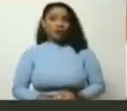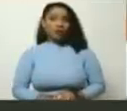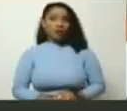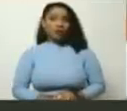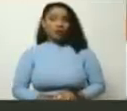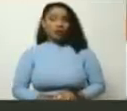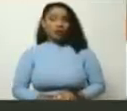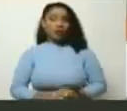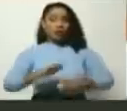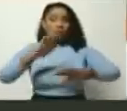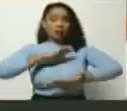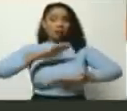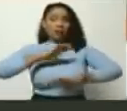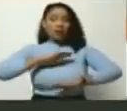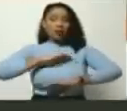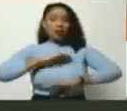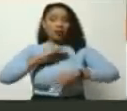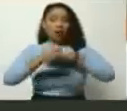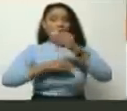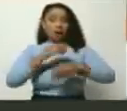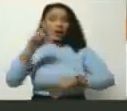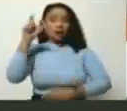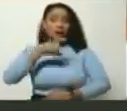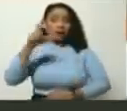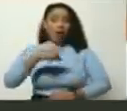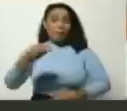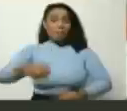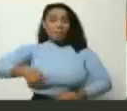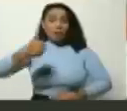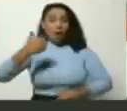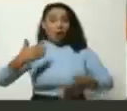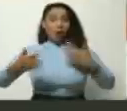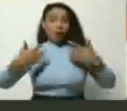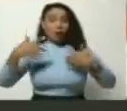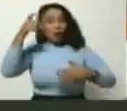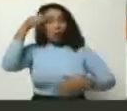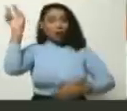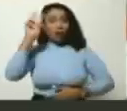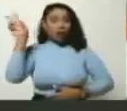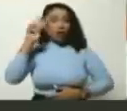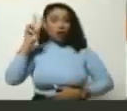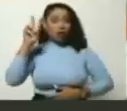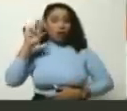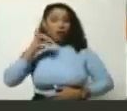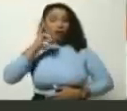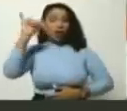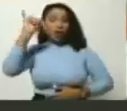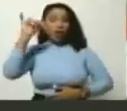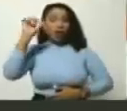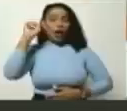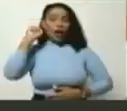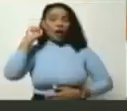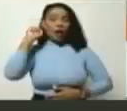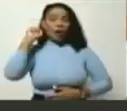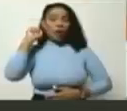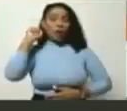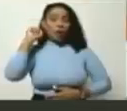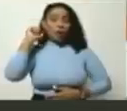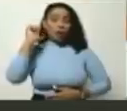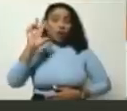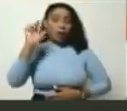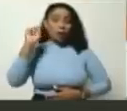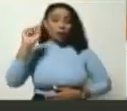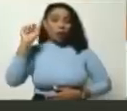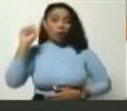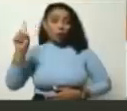A los fines de atender las necesidades más urgentes del pueblo venezolano enunciadas en el número 3.1, se acuerda